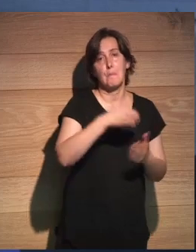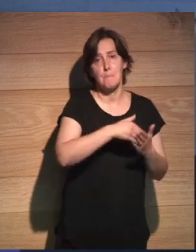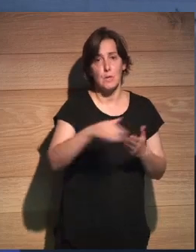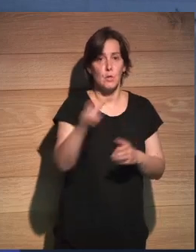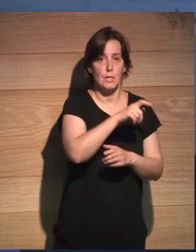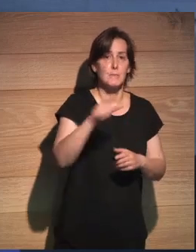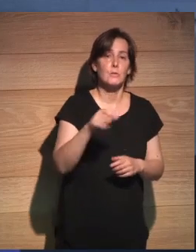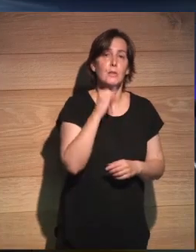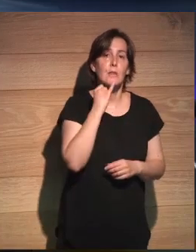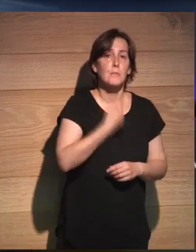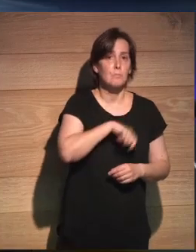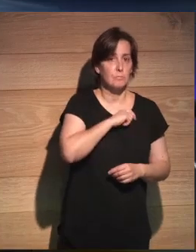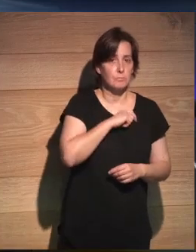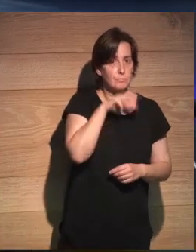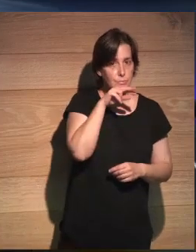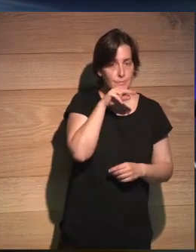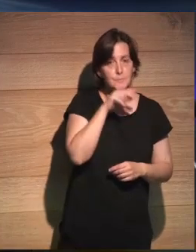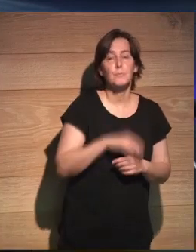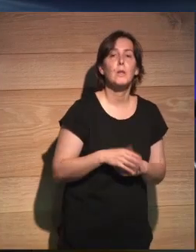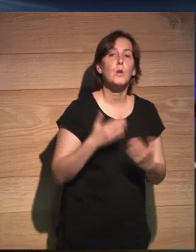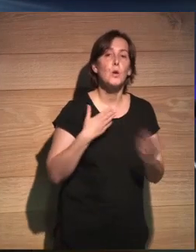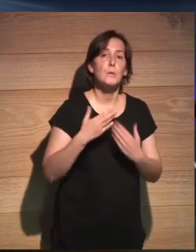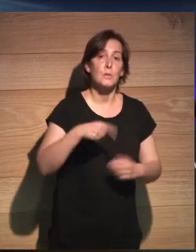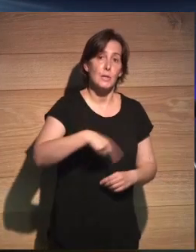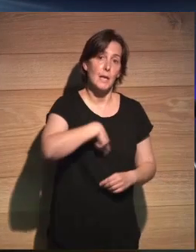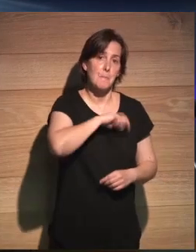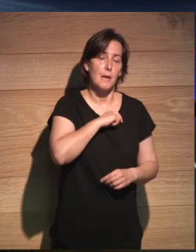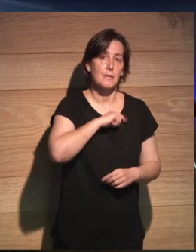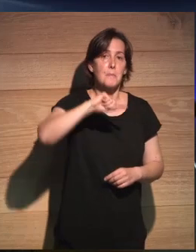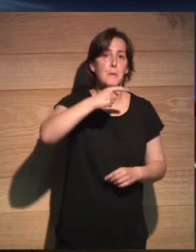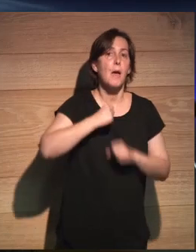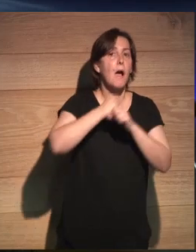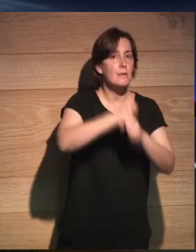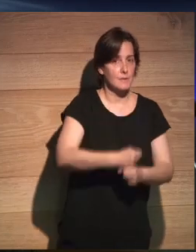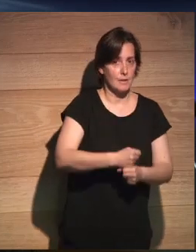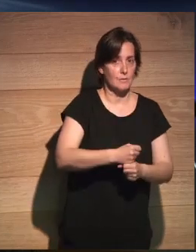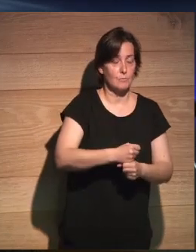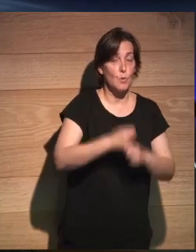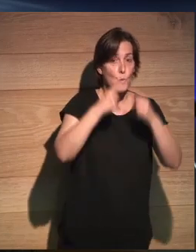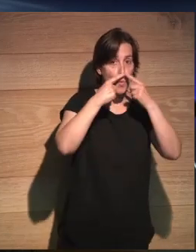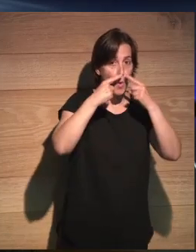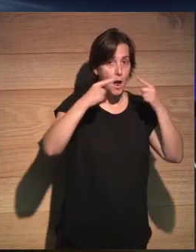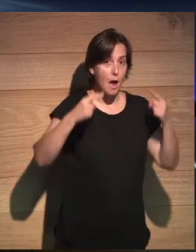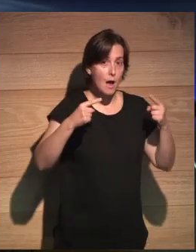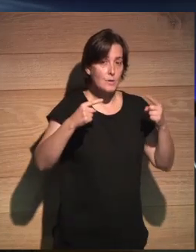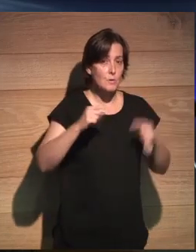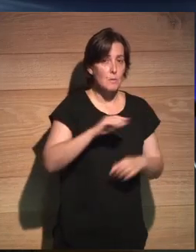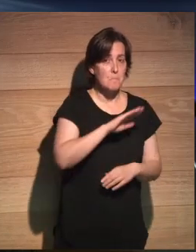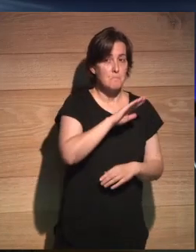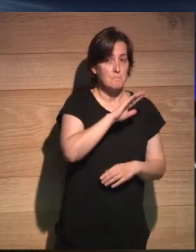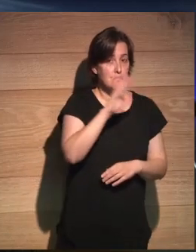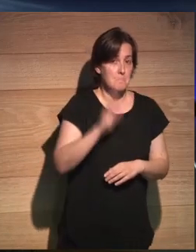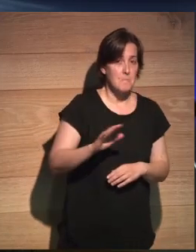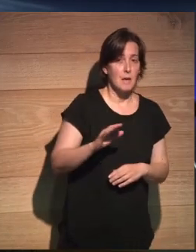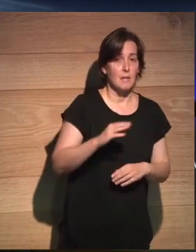hispanohablantes. The Conversation España celebra su primer aniversario. 12 meses, en apariencia, no dan